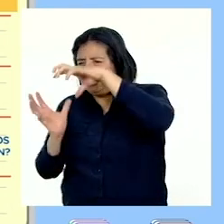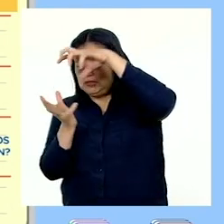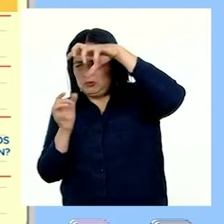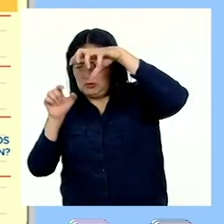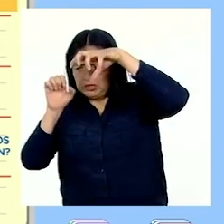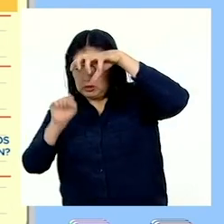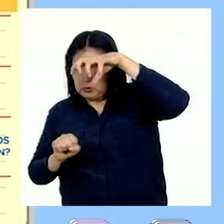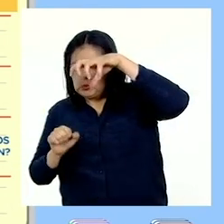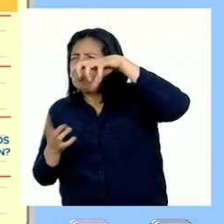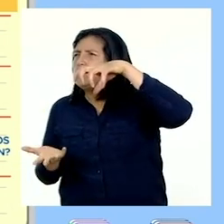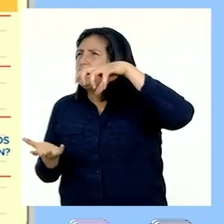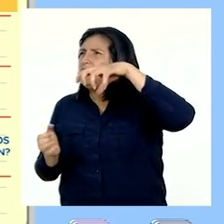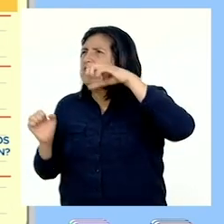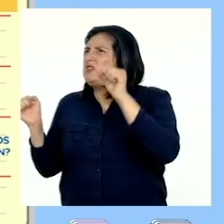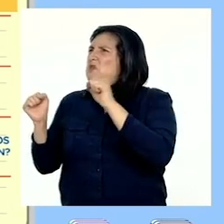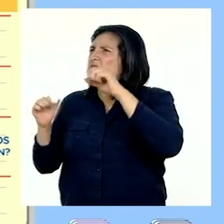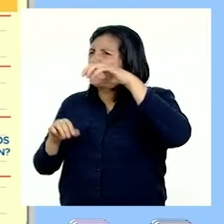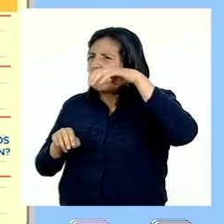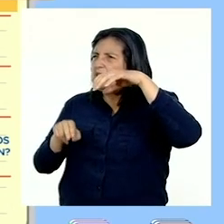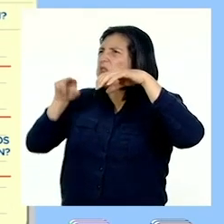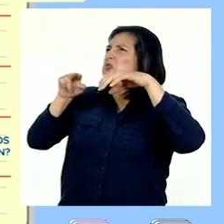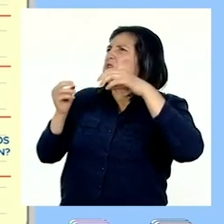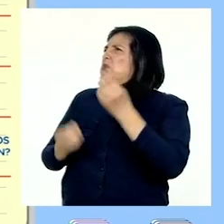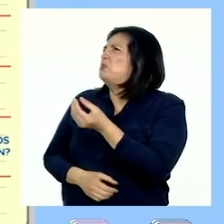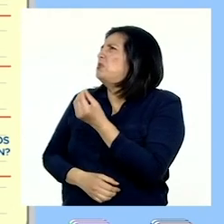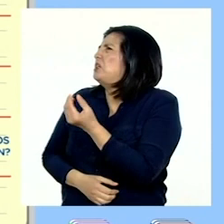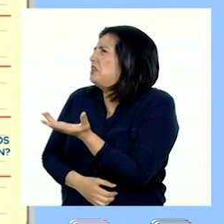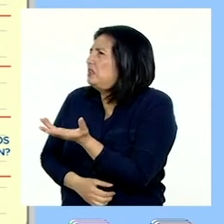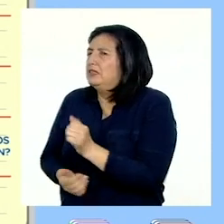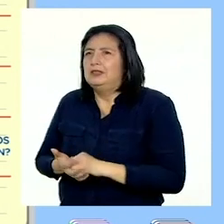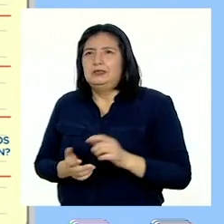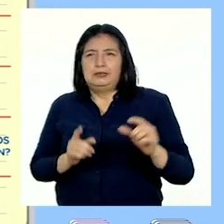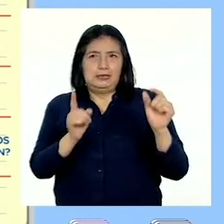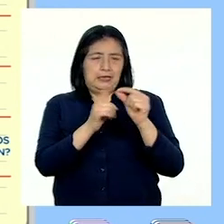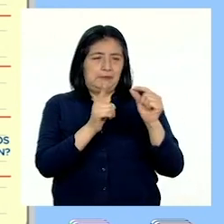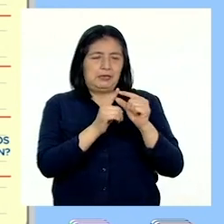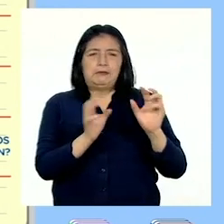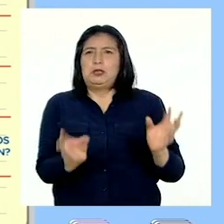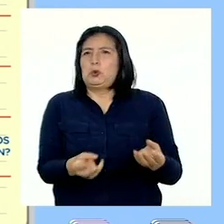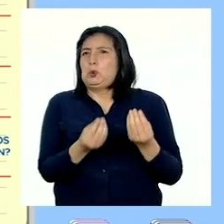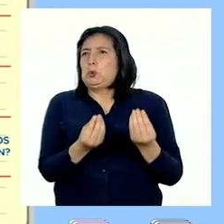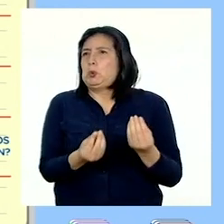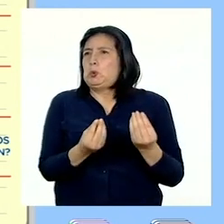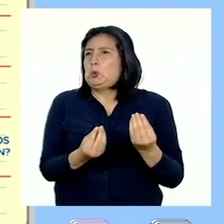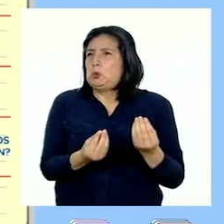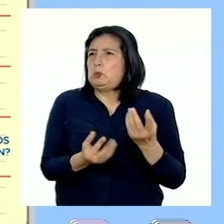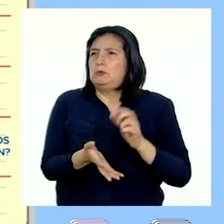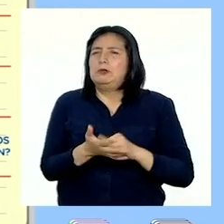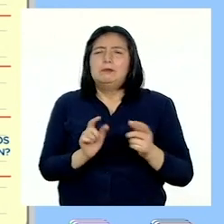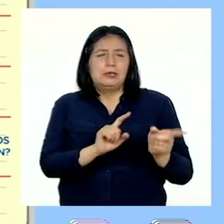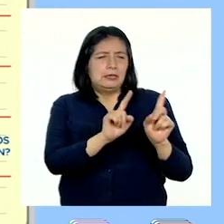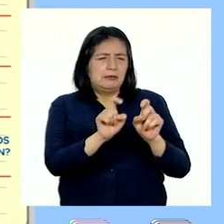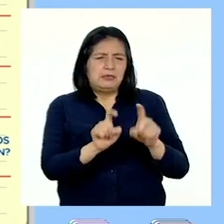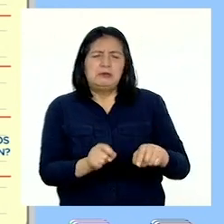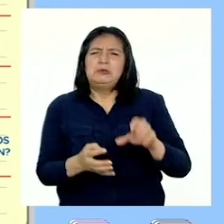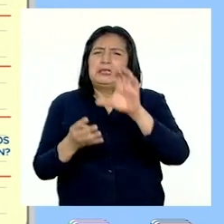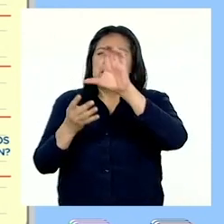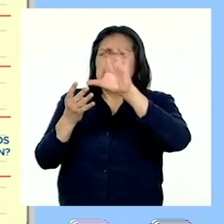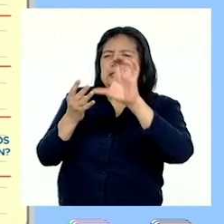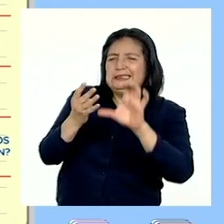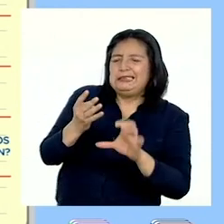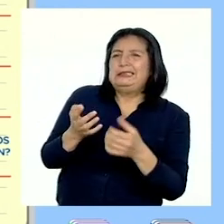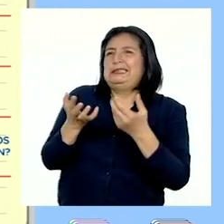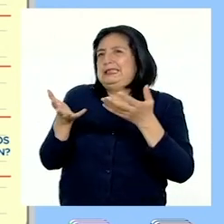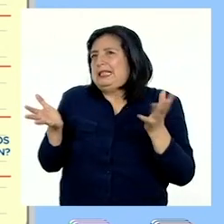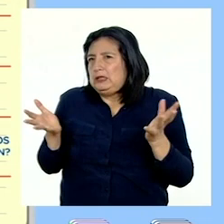sur es invierno en el hemisferio norte? La palabra ¿cómo? Sirve para preguntar las